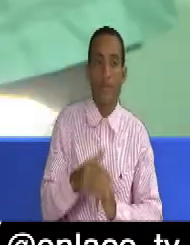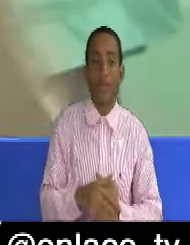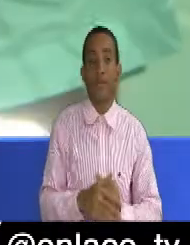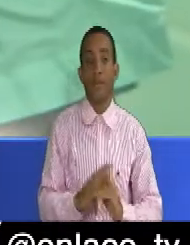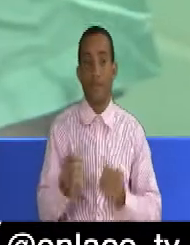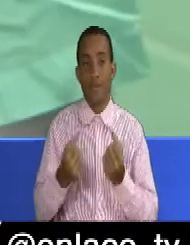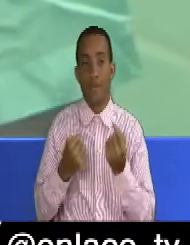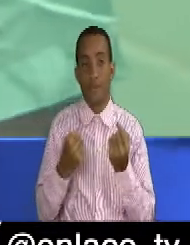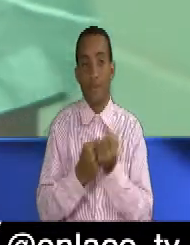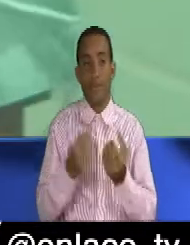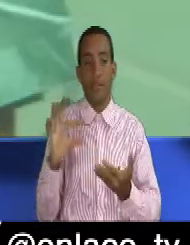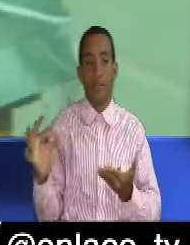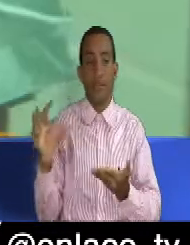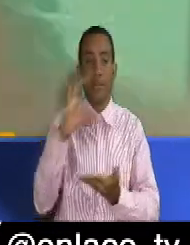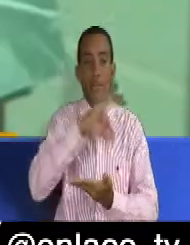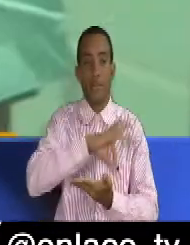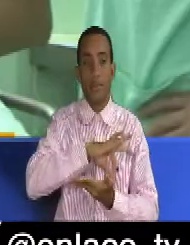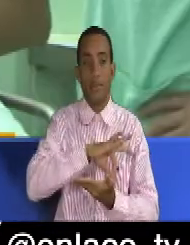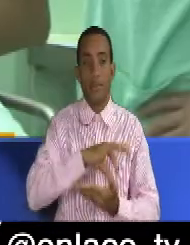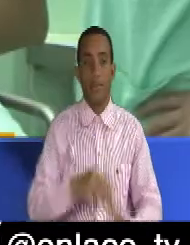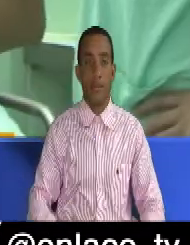respaldo de Impala.